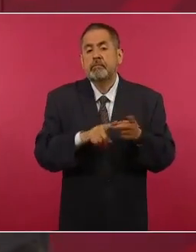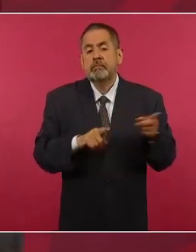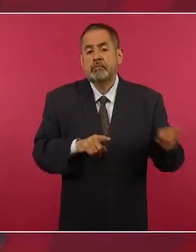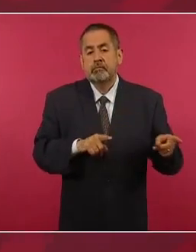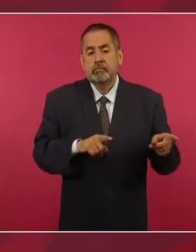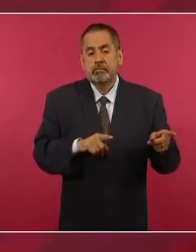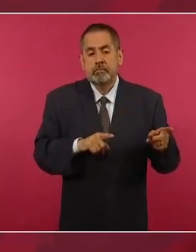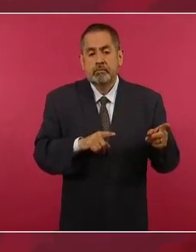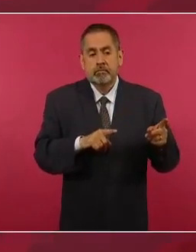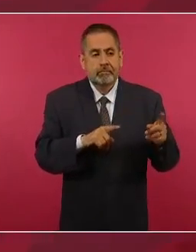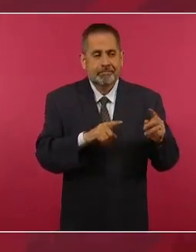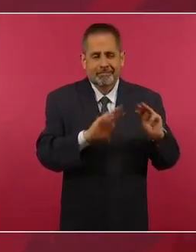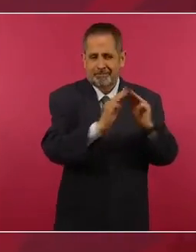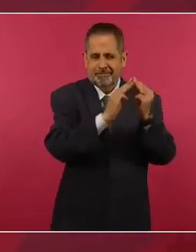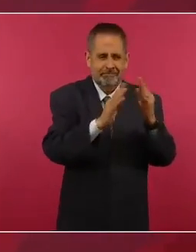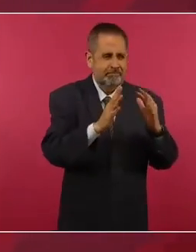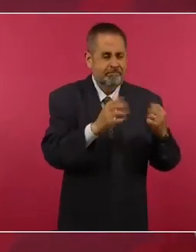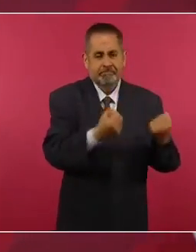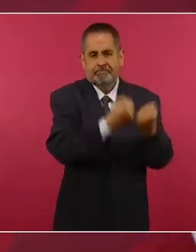contra el narcotráfico,